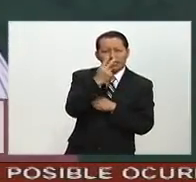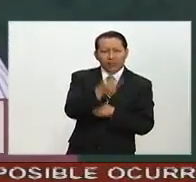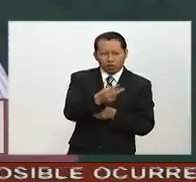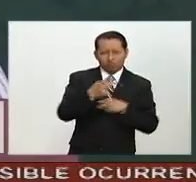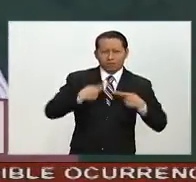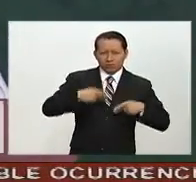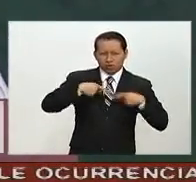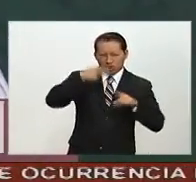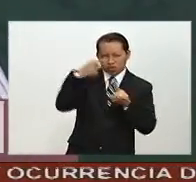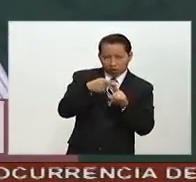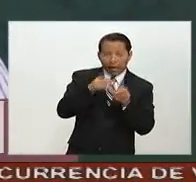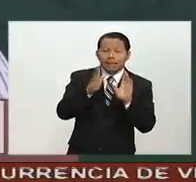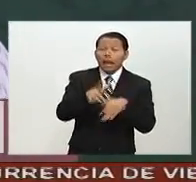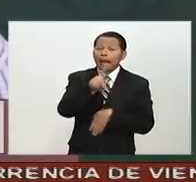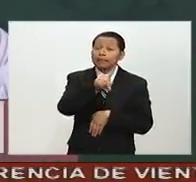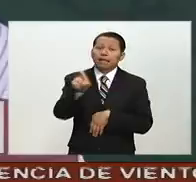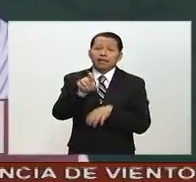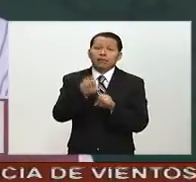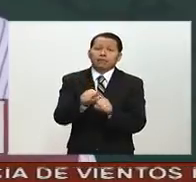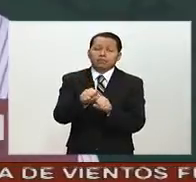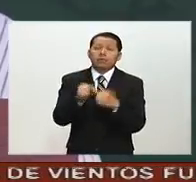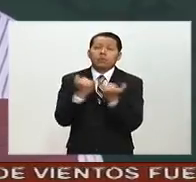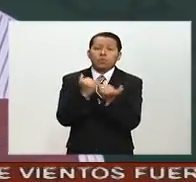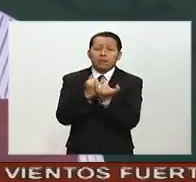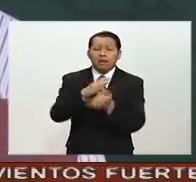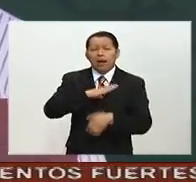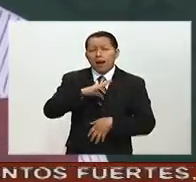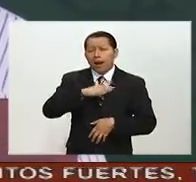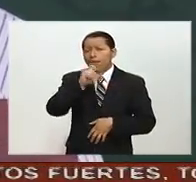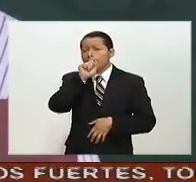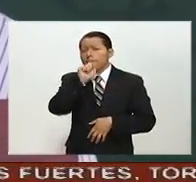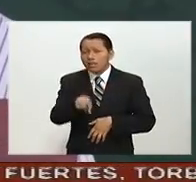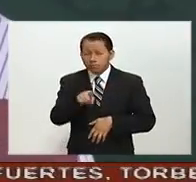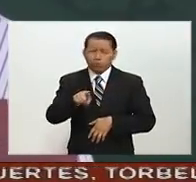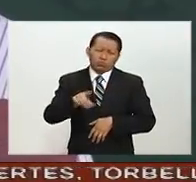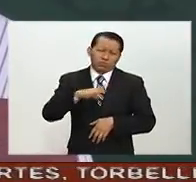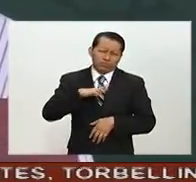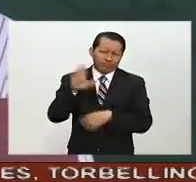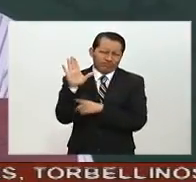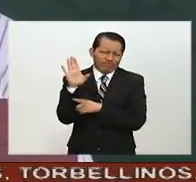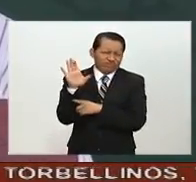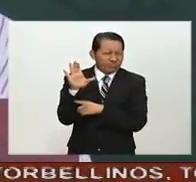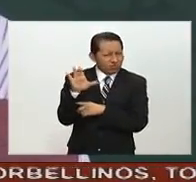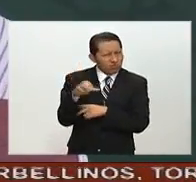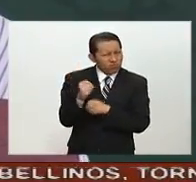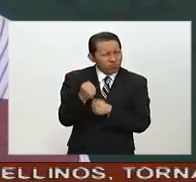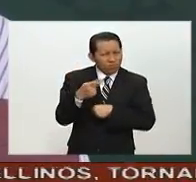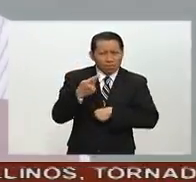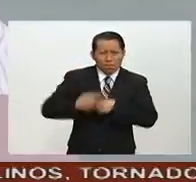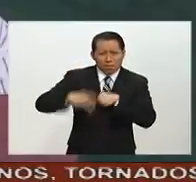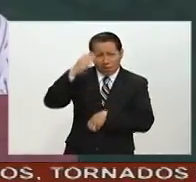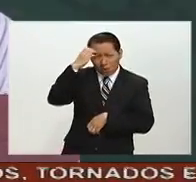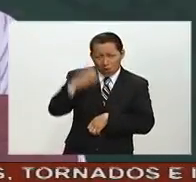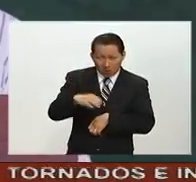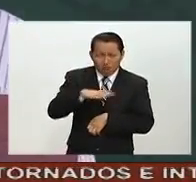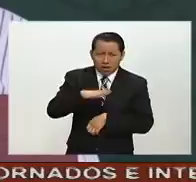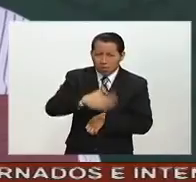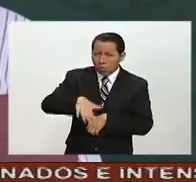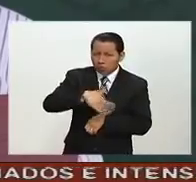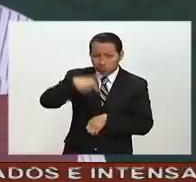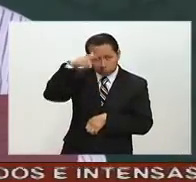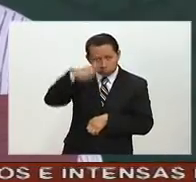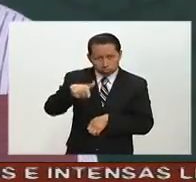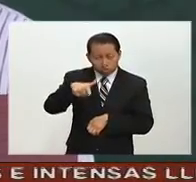objetivos prioritarios de aquellos delincuentes de mayor peligrosidad y que eran buscados. Pero para